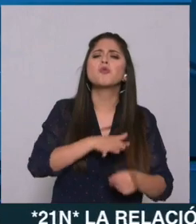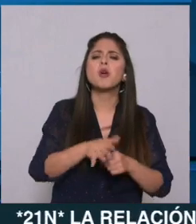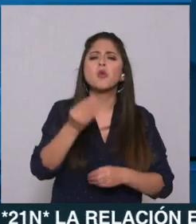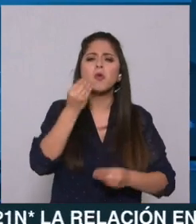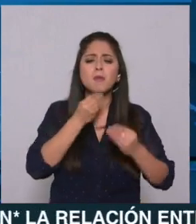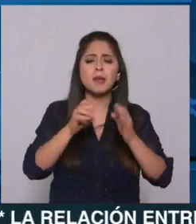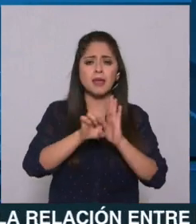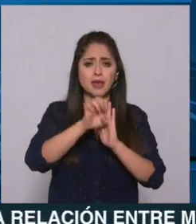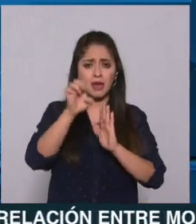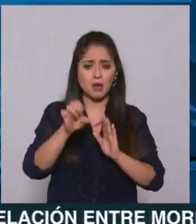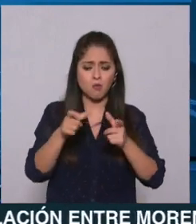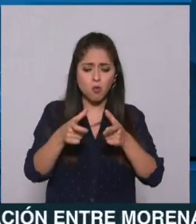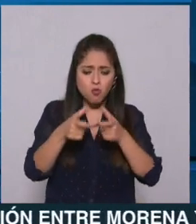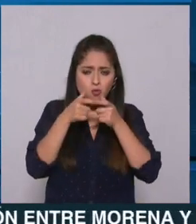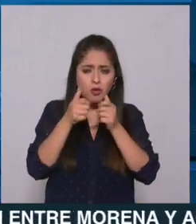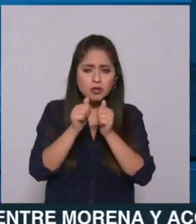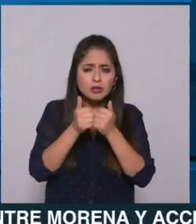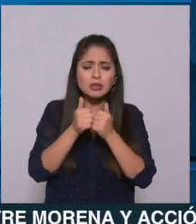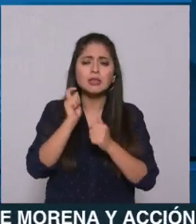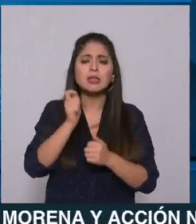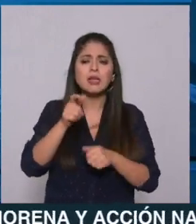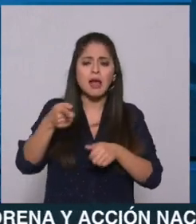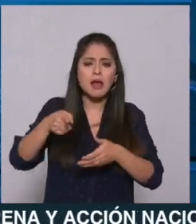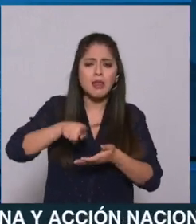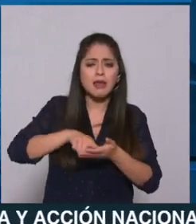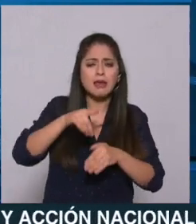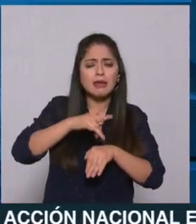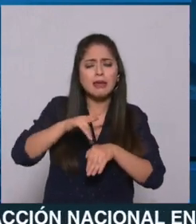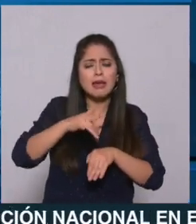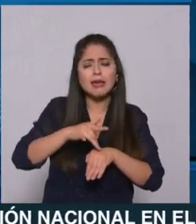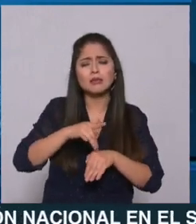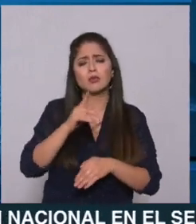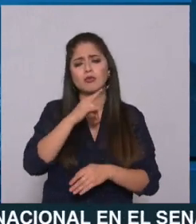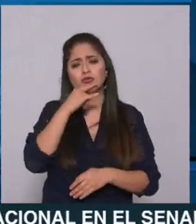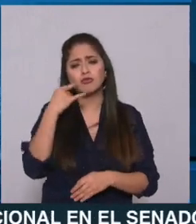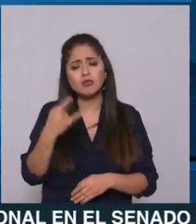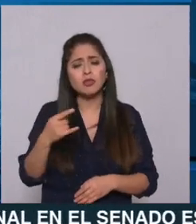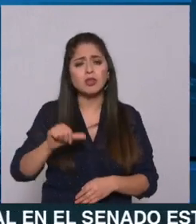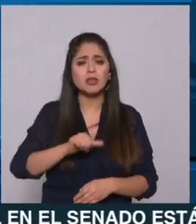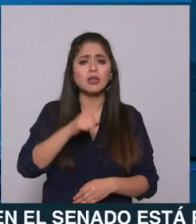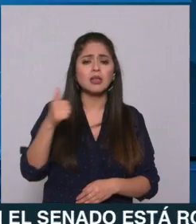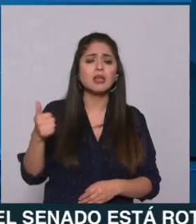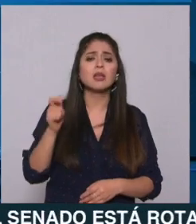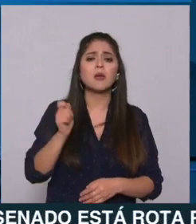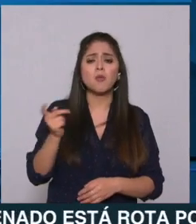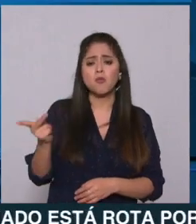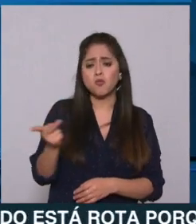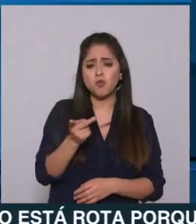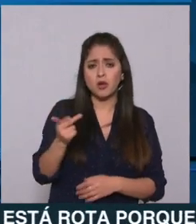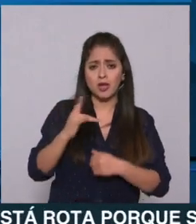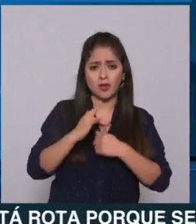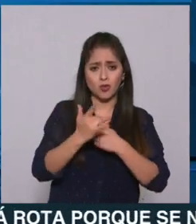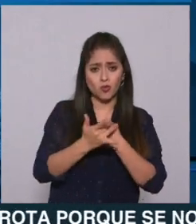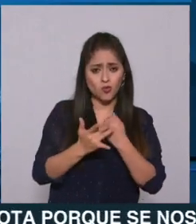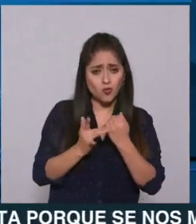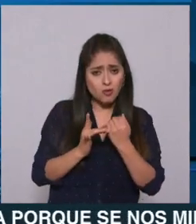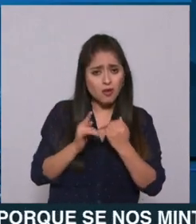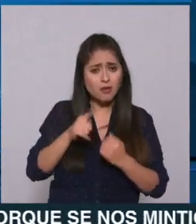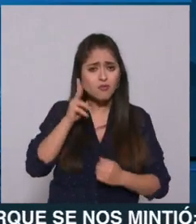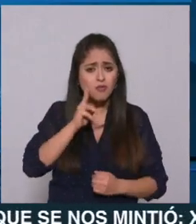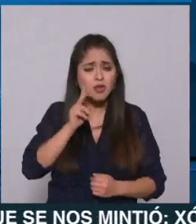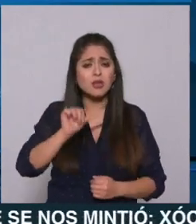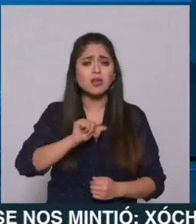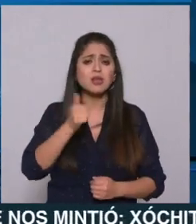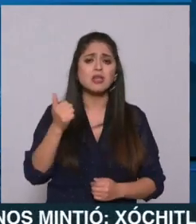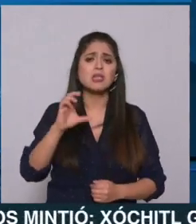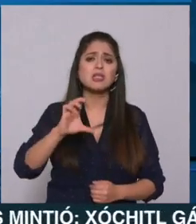una gordita rellena de queso enchilado, estar cerca de 1 litro de colonche, este pulque de tuna que es único de nuestro municipio, probar el